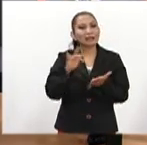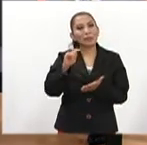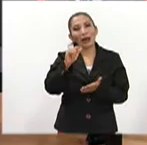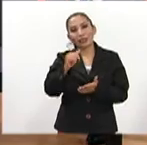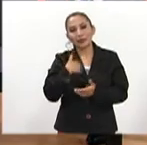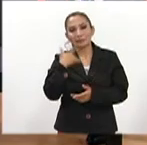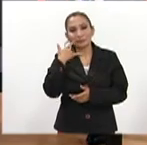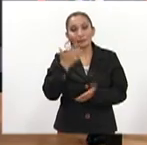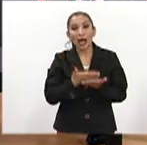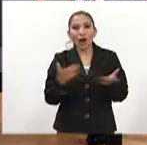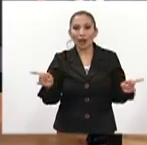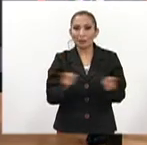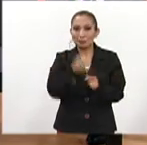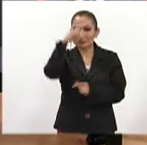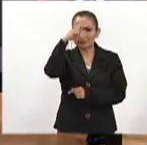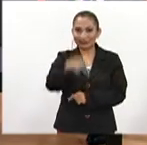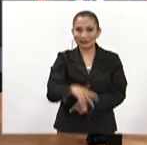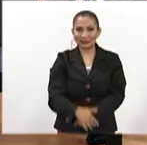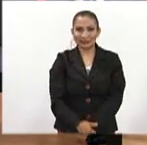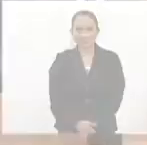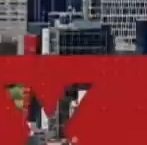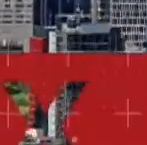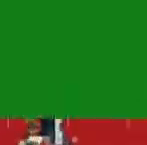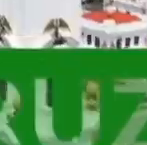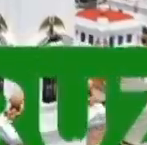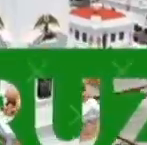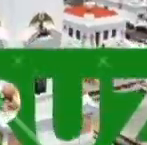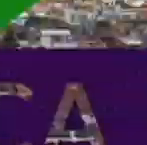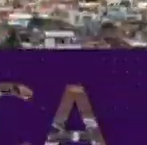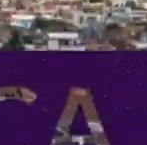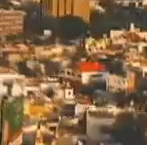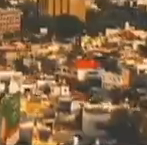Muy amables. Gracias. Y vamos a las breves del país.